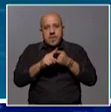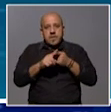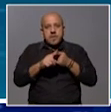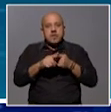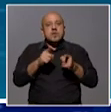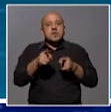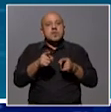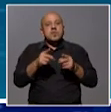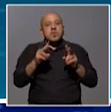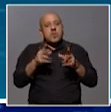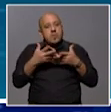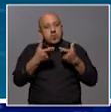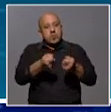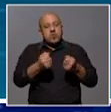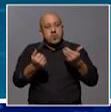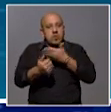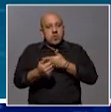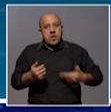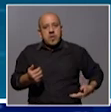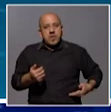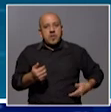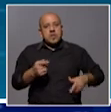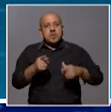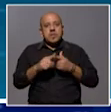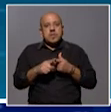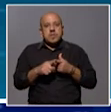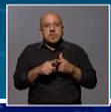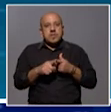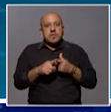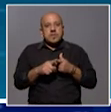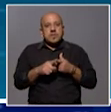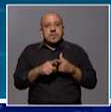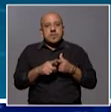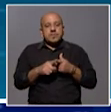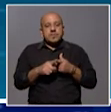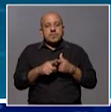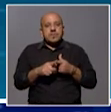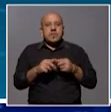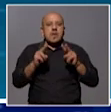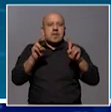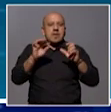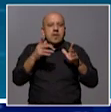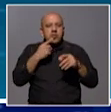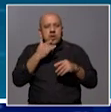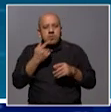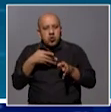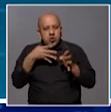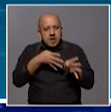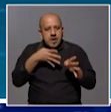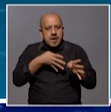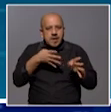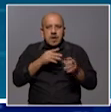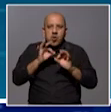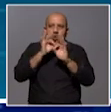vuelco de apoyo al gobierno en circunstancias de de bélicas en circunstancias de